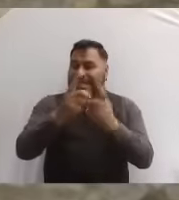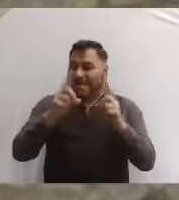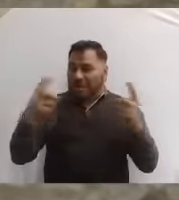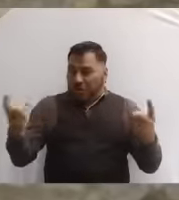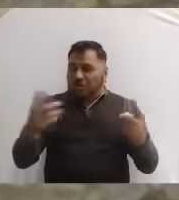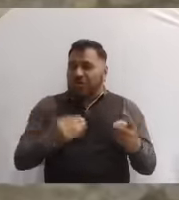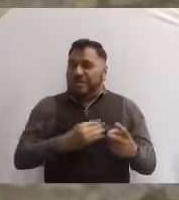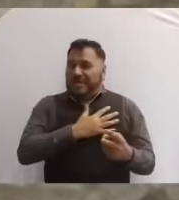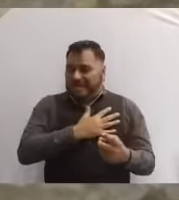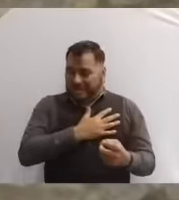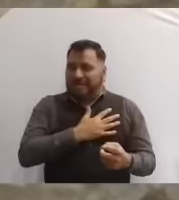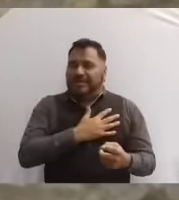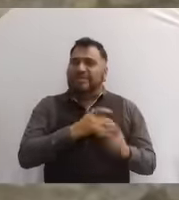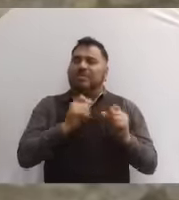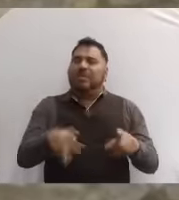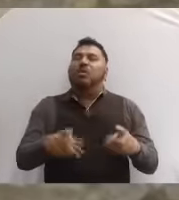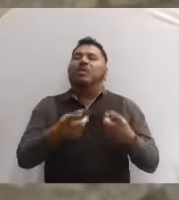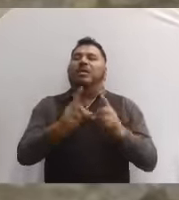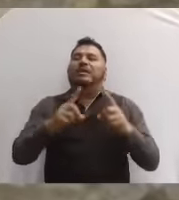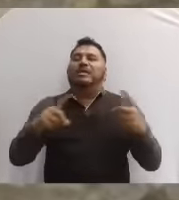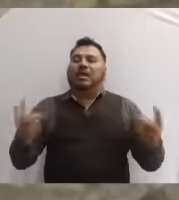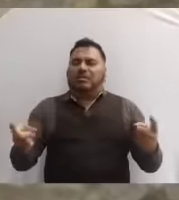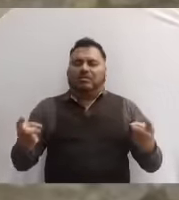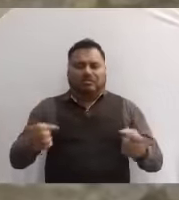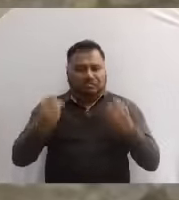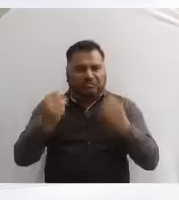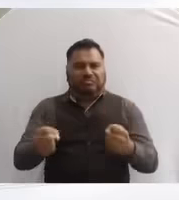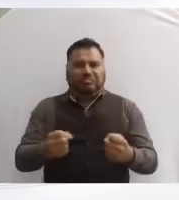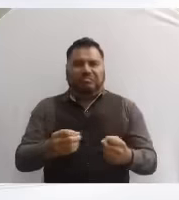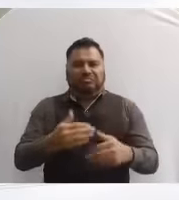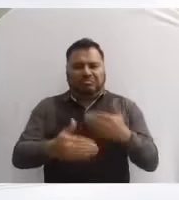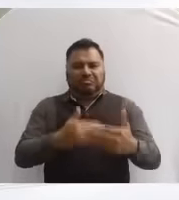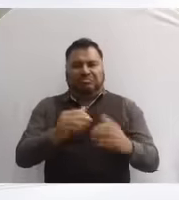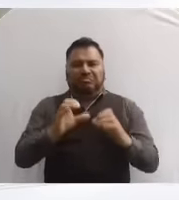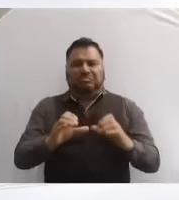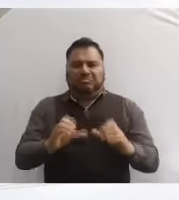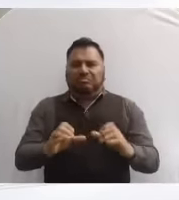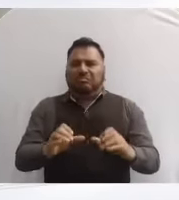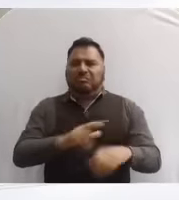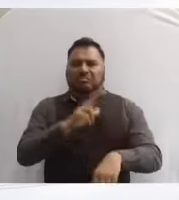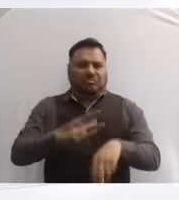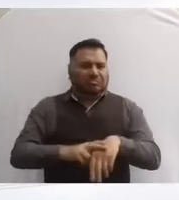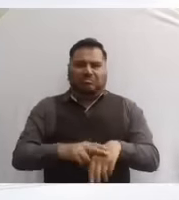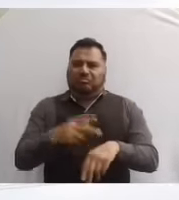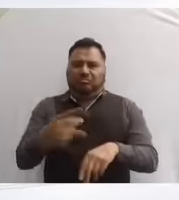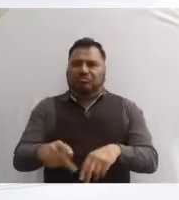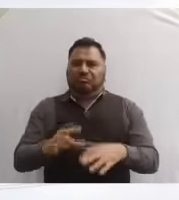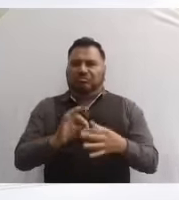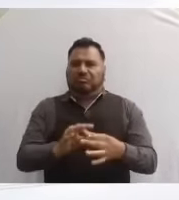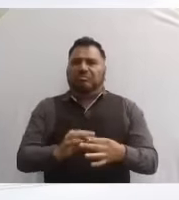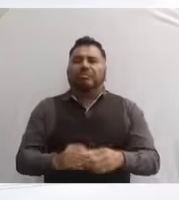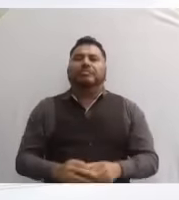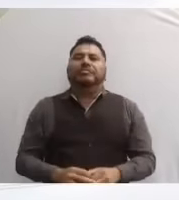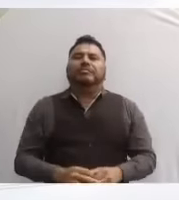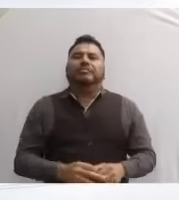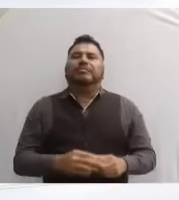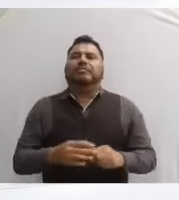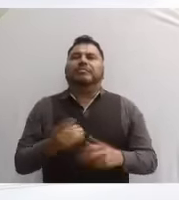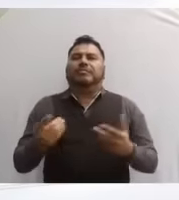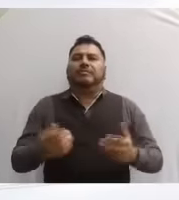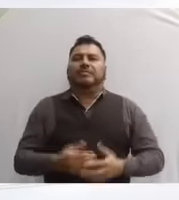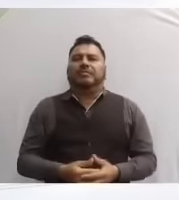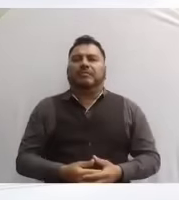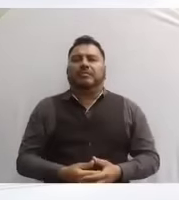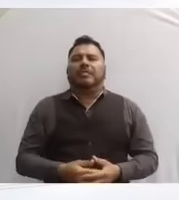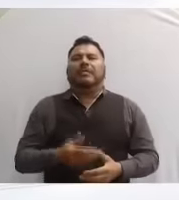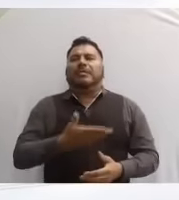con bienestar y desarrollo sustentable, con cuidado del medio ambiente. Porque,